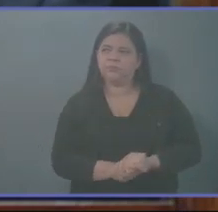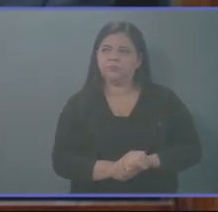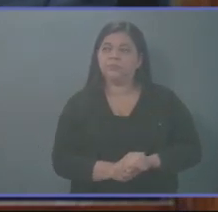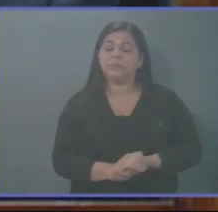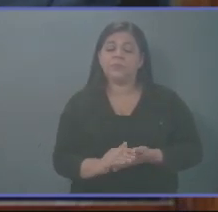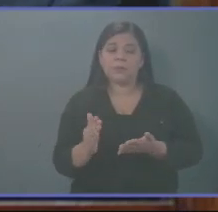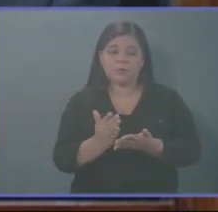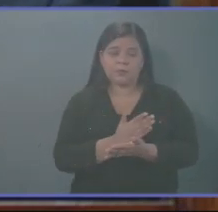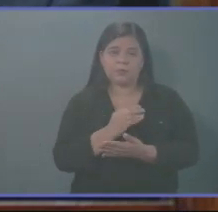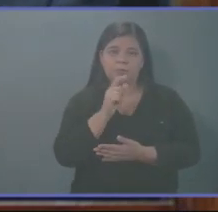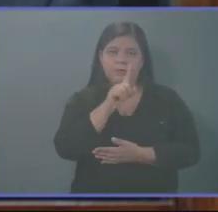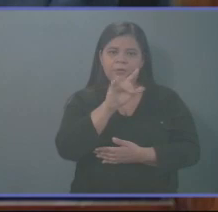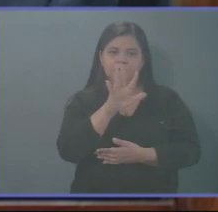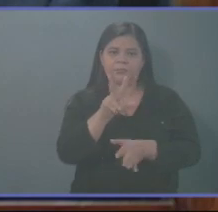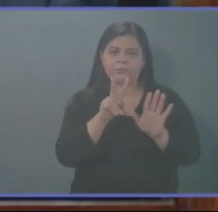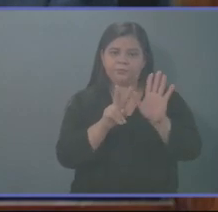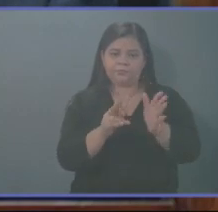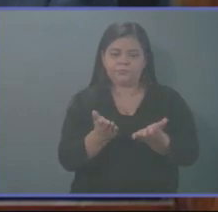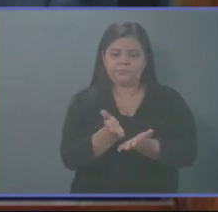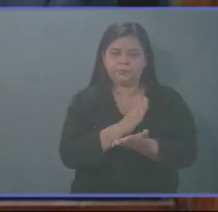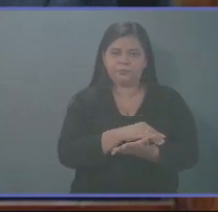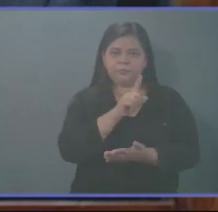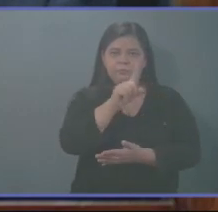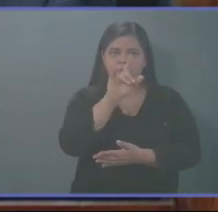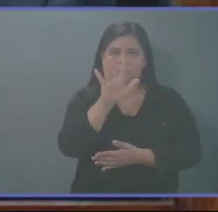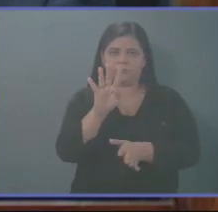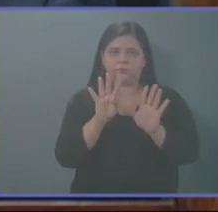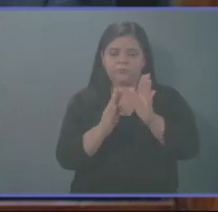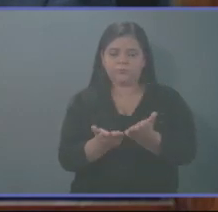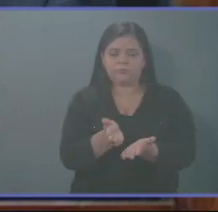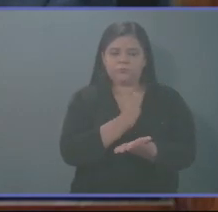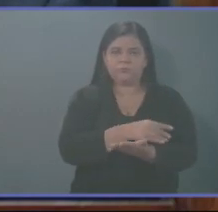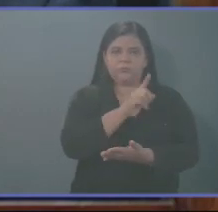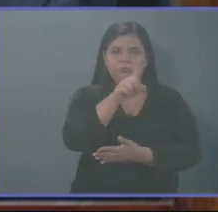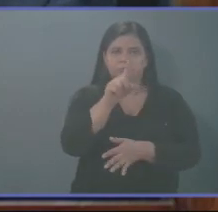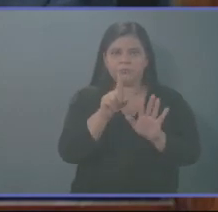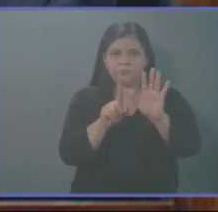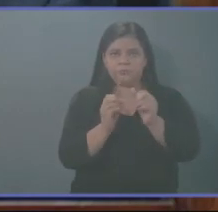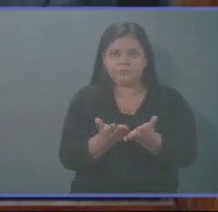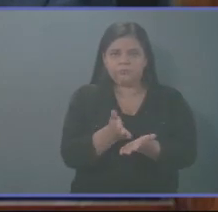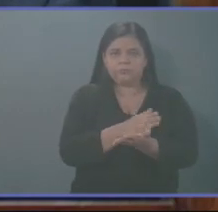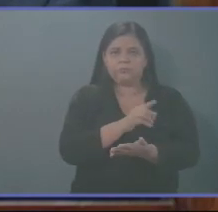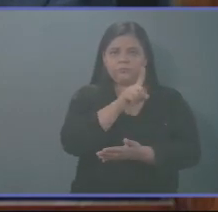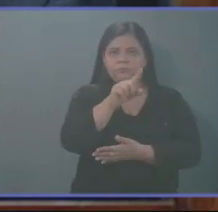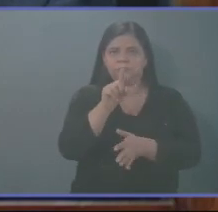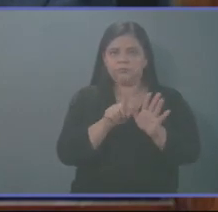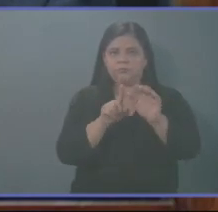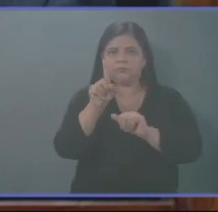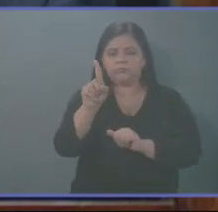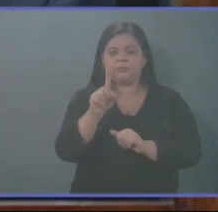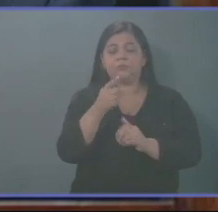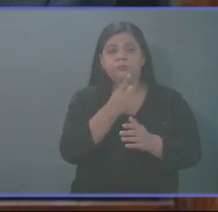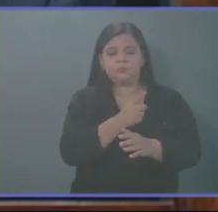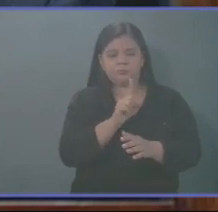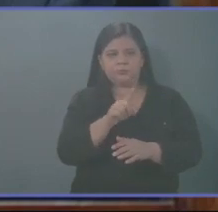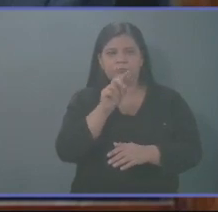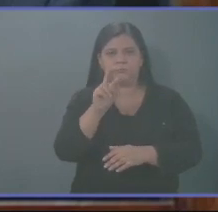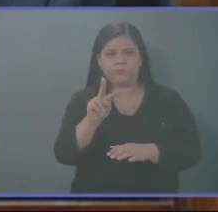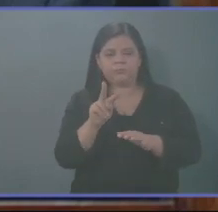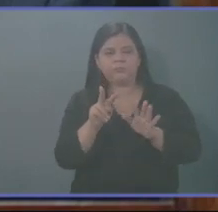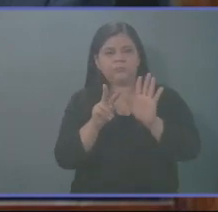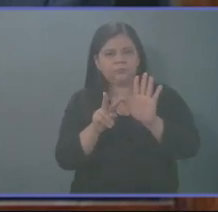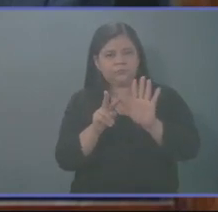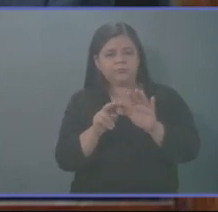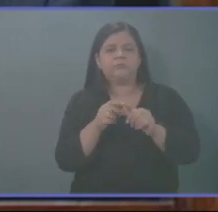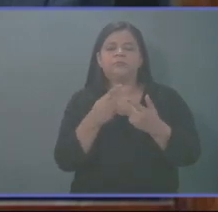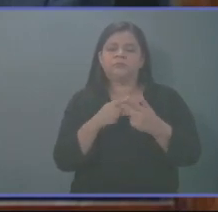Folios 157, 158, 159, 160, 162, 163, 164 de la